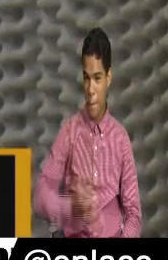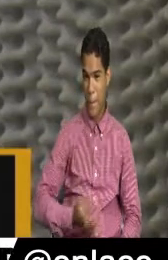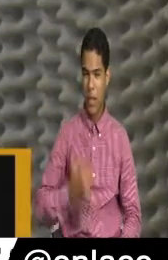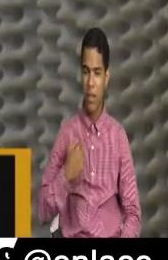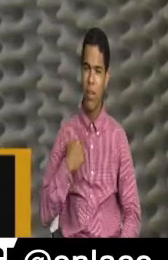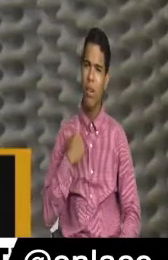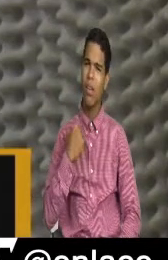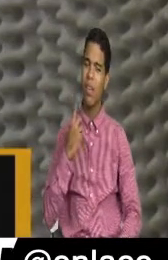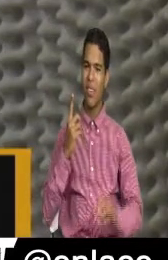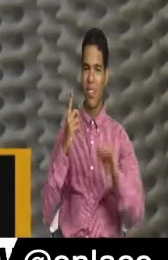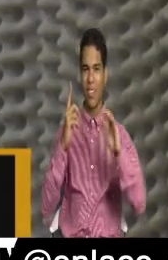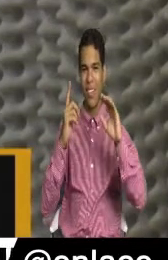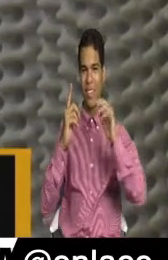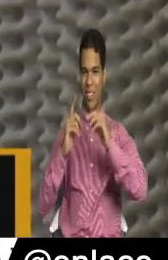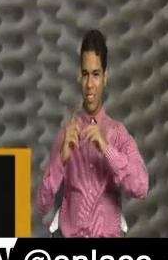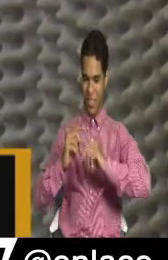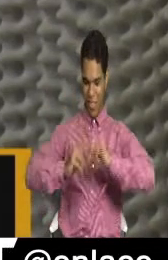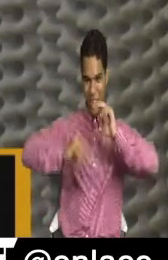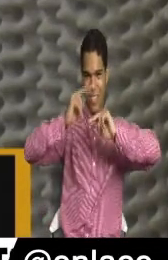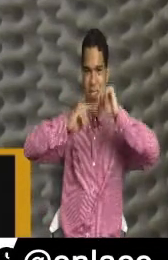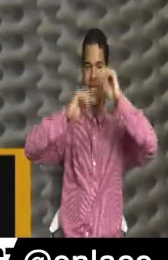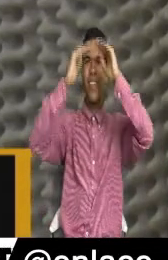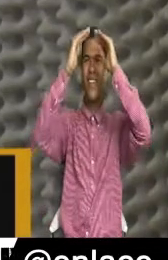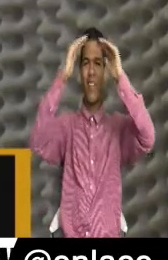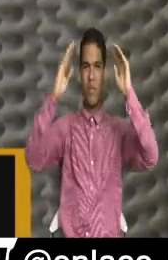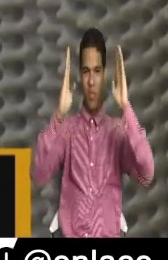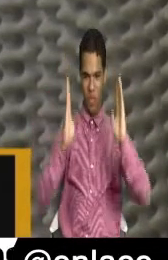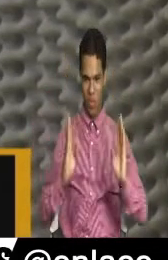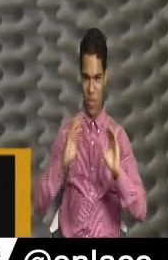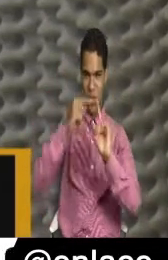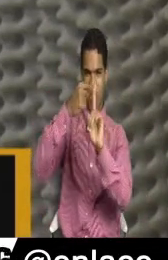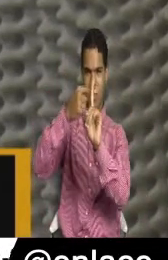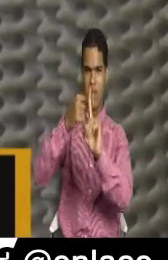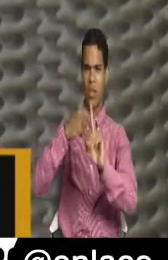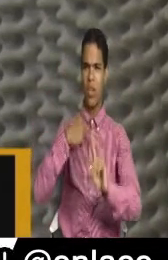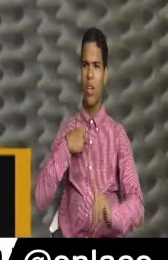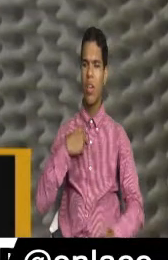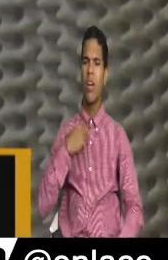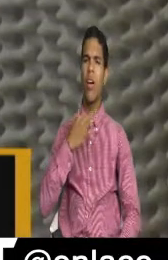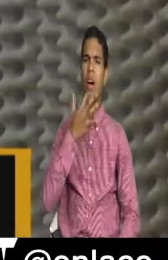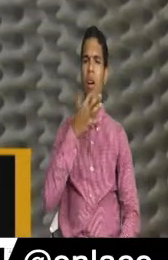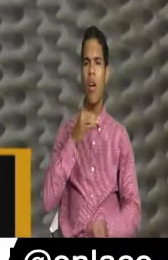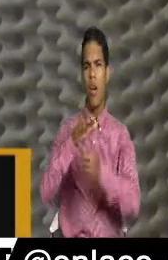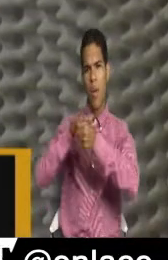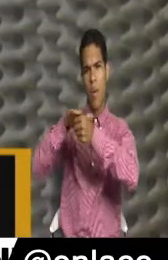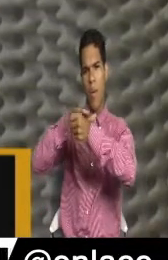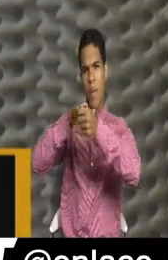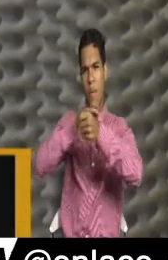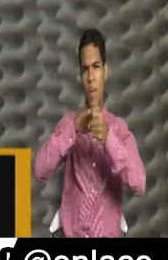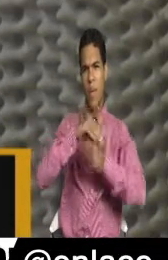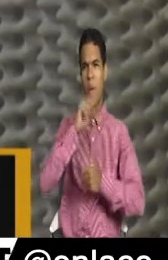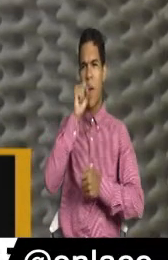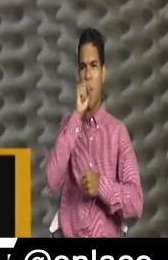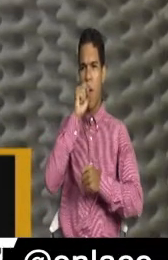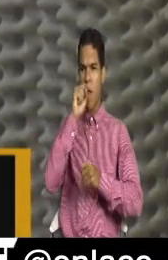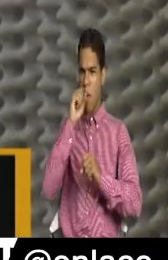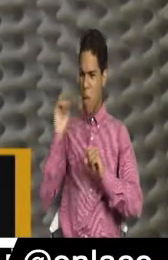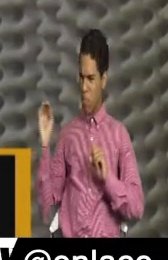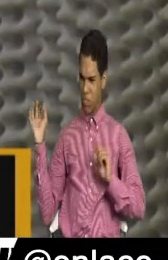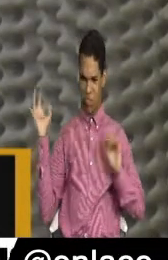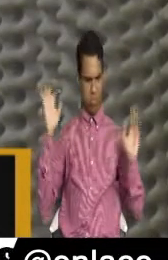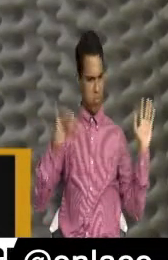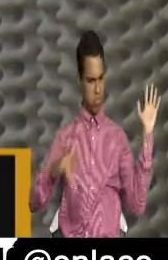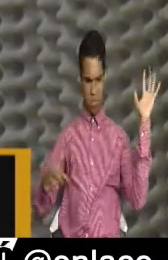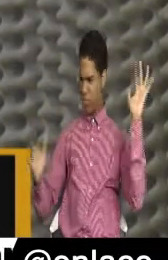particularidad. La gran mayoría de feligreses provienen de los distintos barrios, de los distintos sectores, distintas parroquias